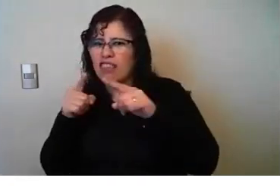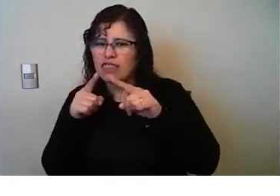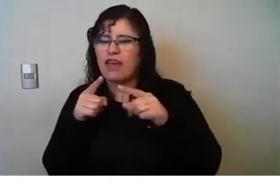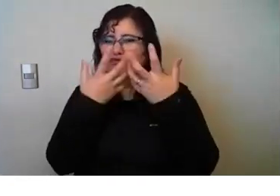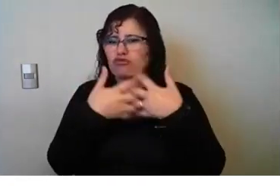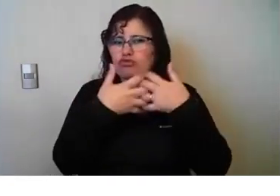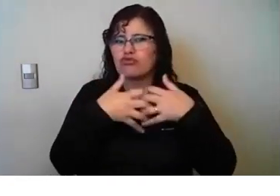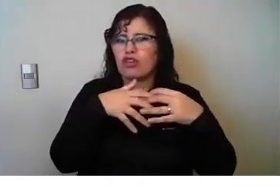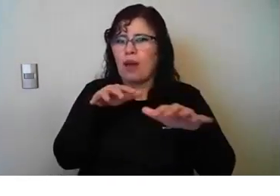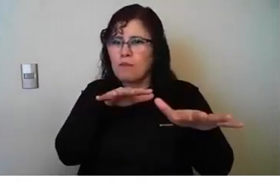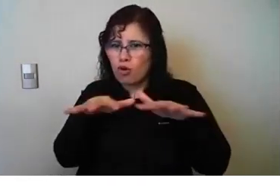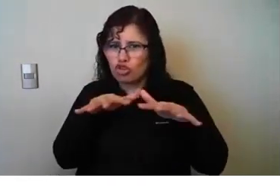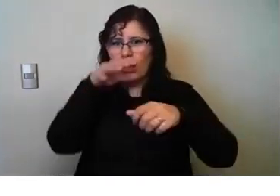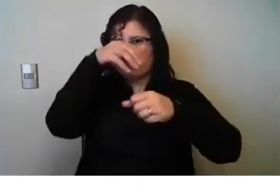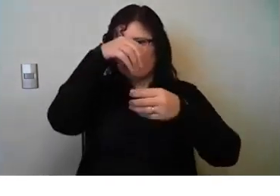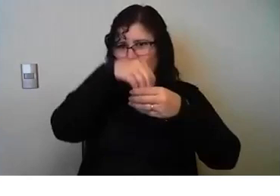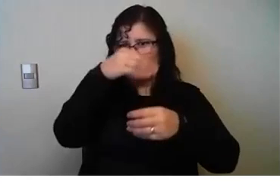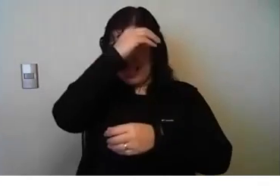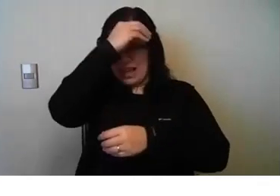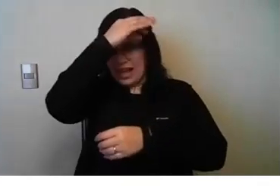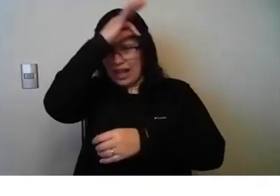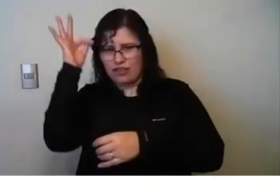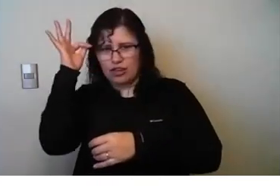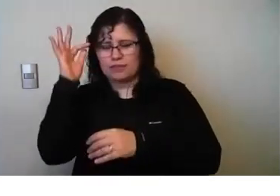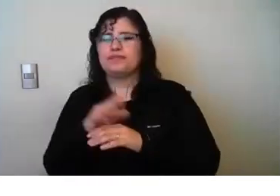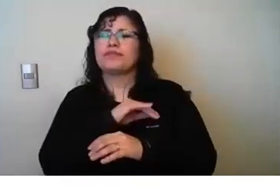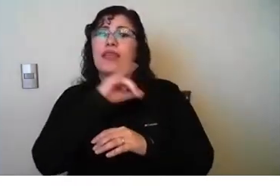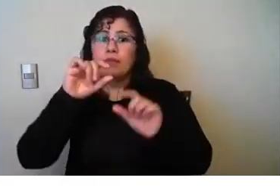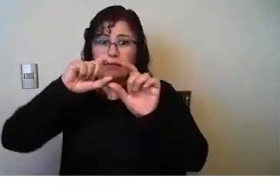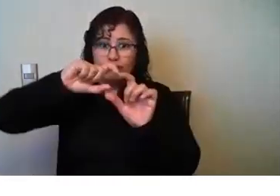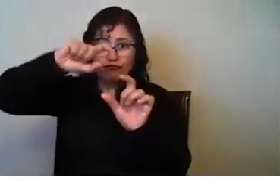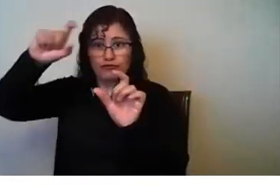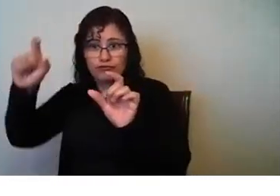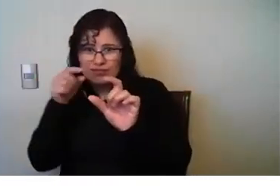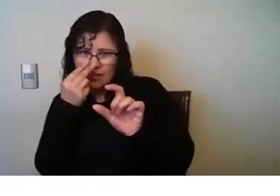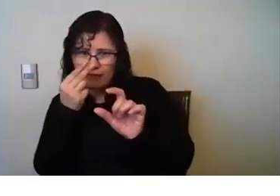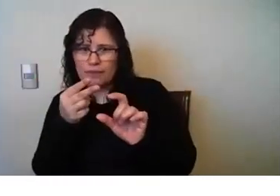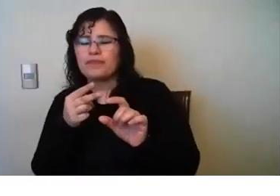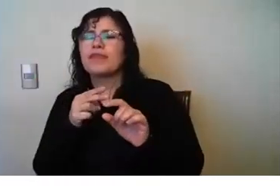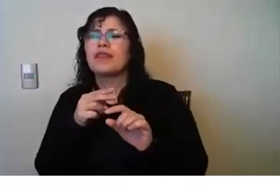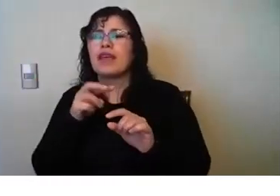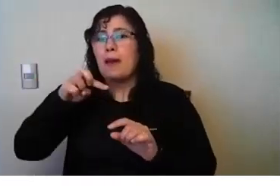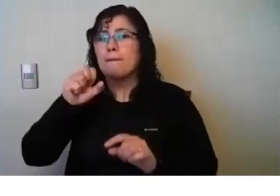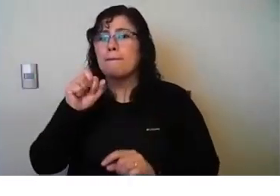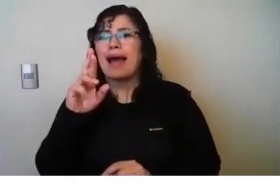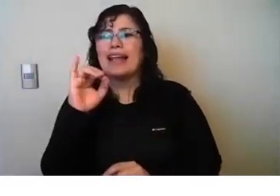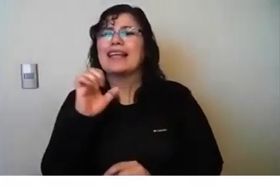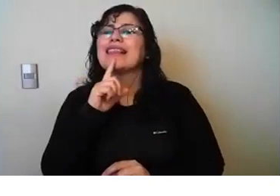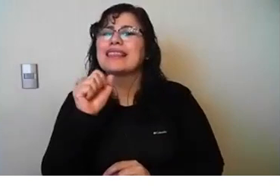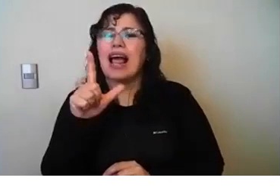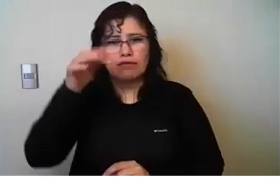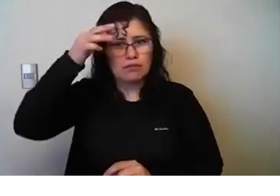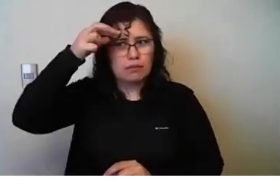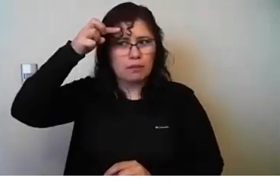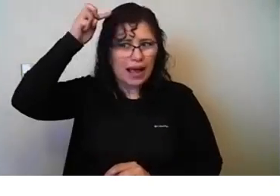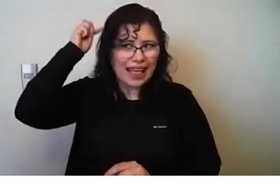por detrás de este surco central, nos vamos a encontrar con el lóbulo parietal y ahí tenemos otro surco